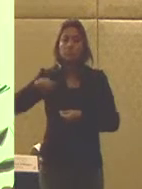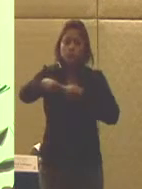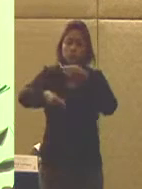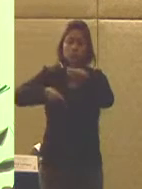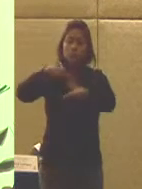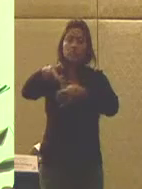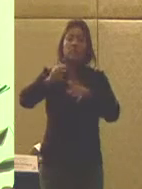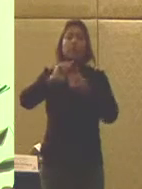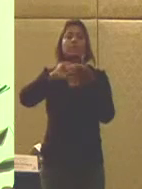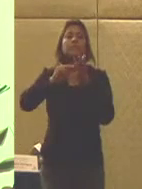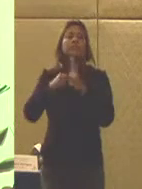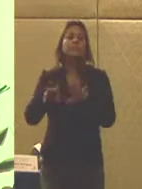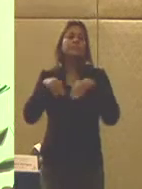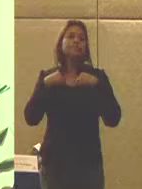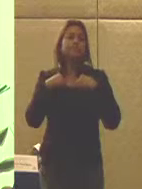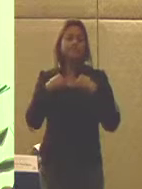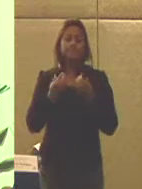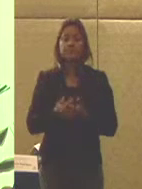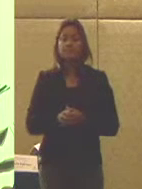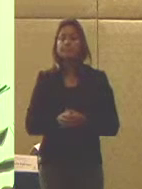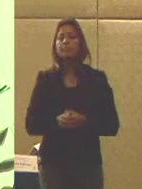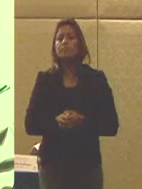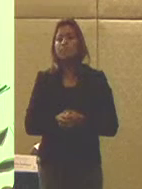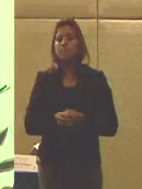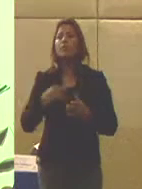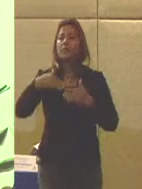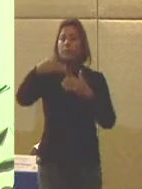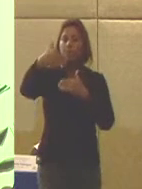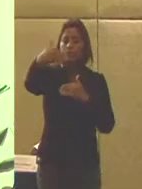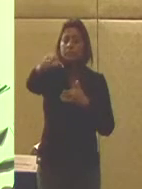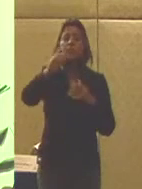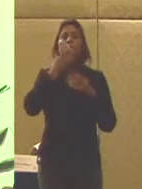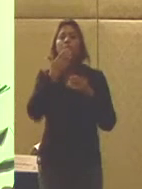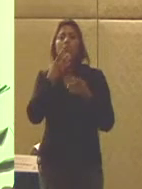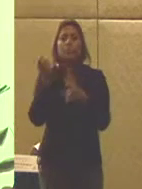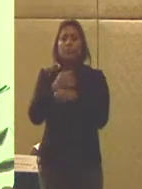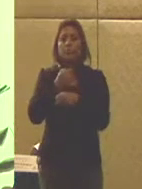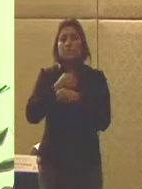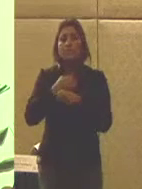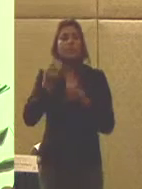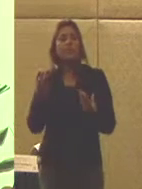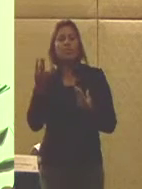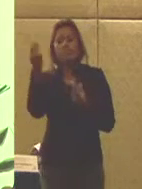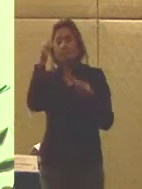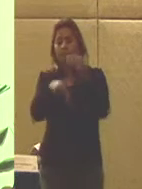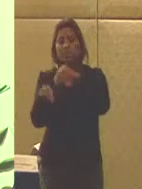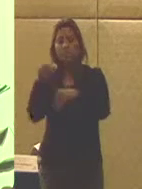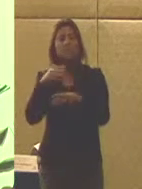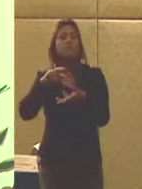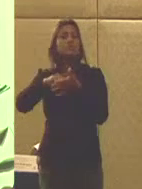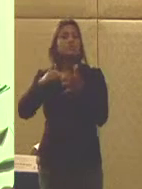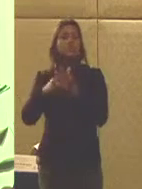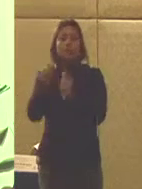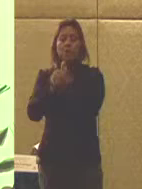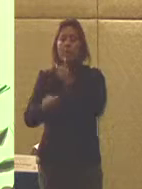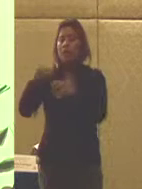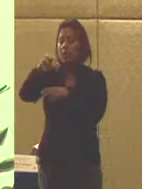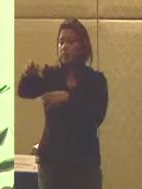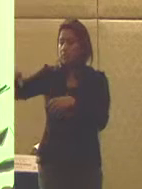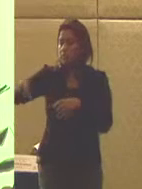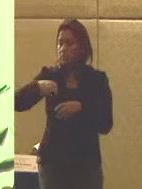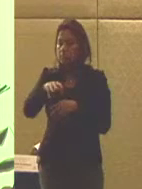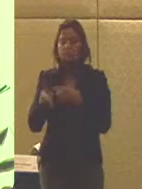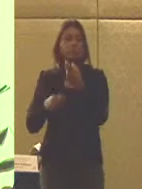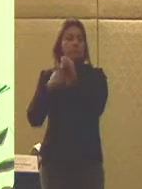y todavía, bueno, en algunos casos se aplican las normas también de inversión específicas a cada sector. El